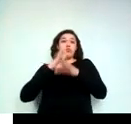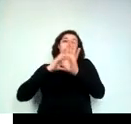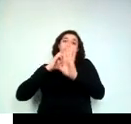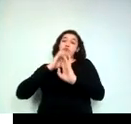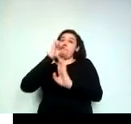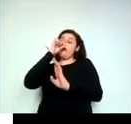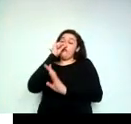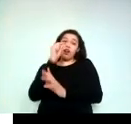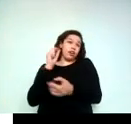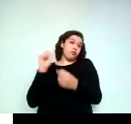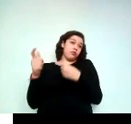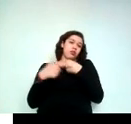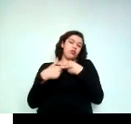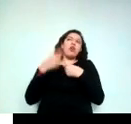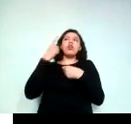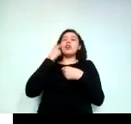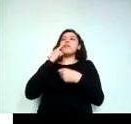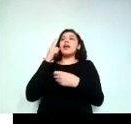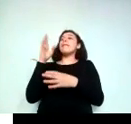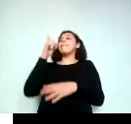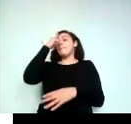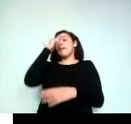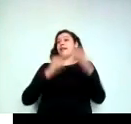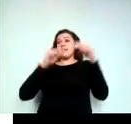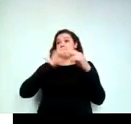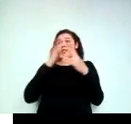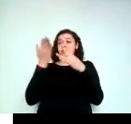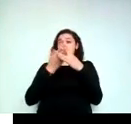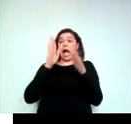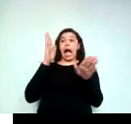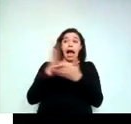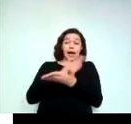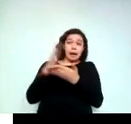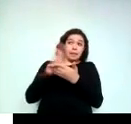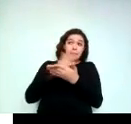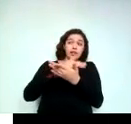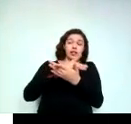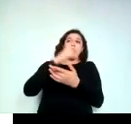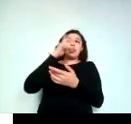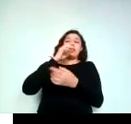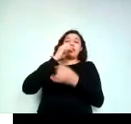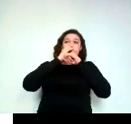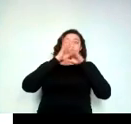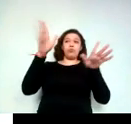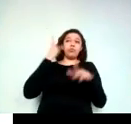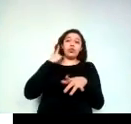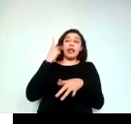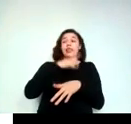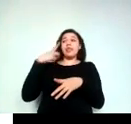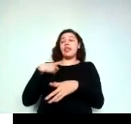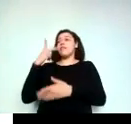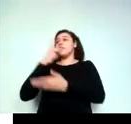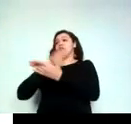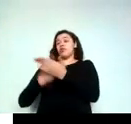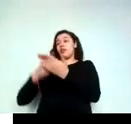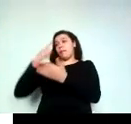norma me está diciendo, oye, para un riesgo medio, además de revisar y difundir la política, tienes que sí o sí tener un programa